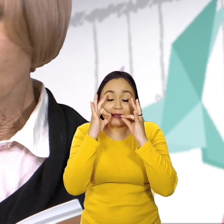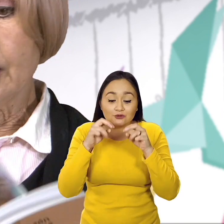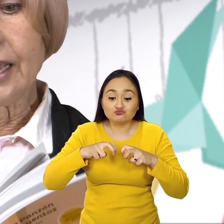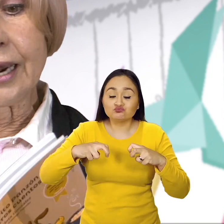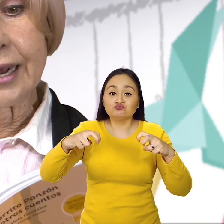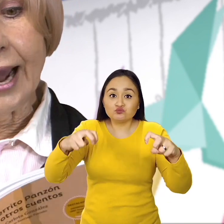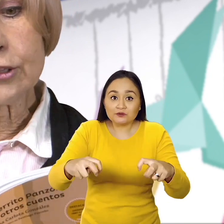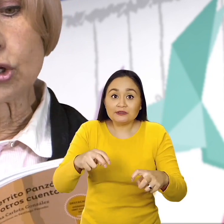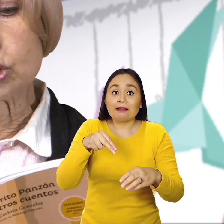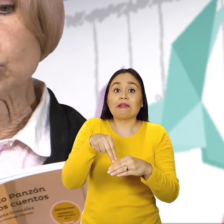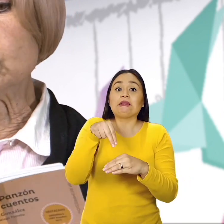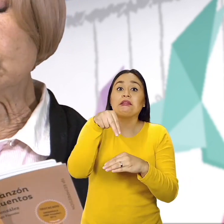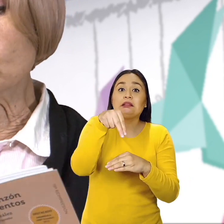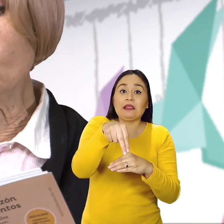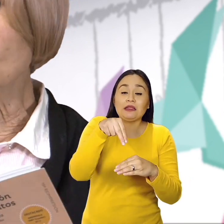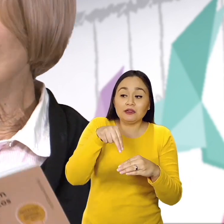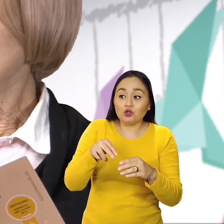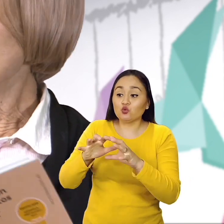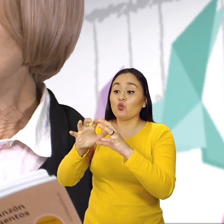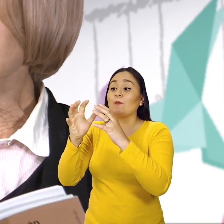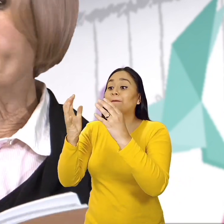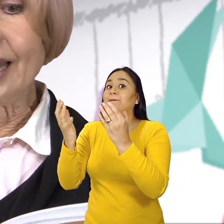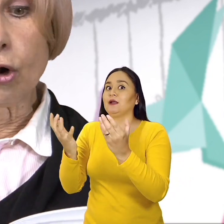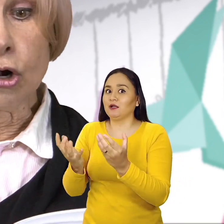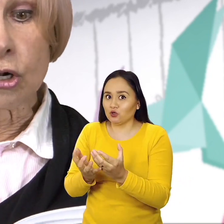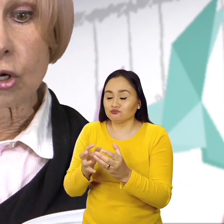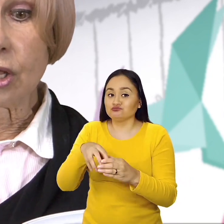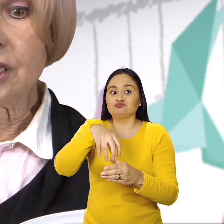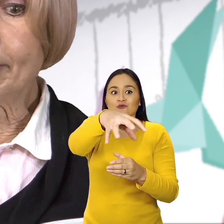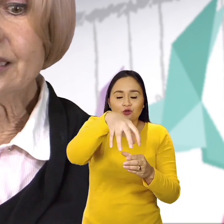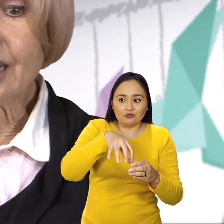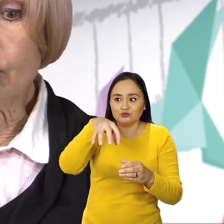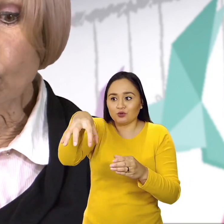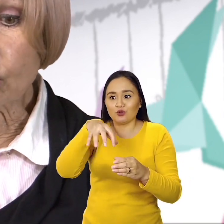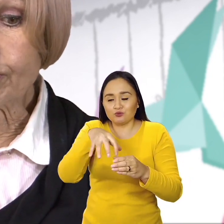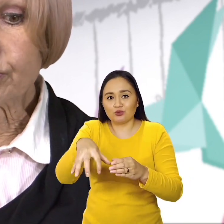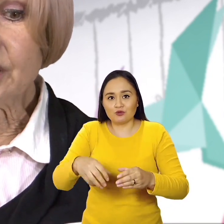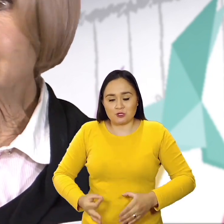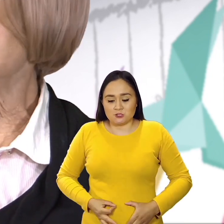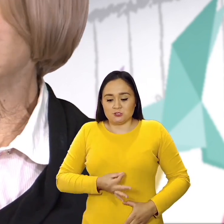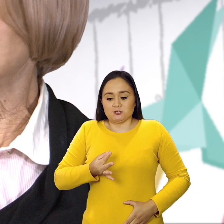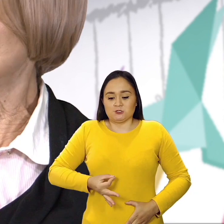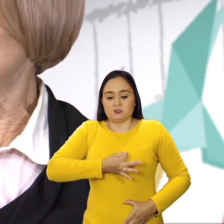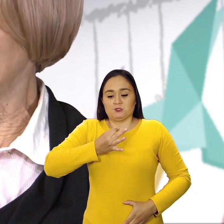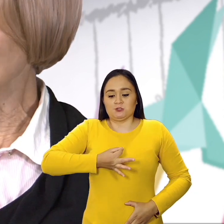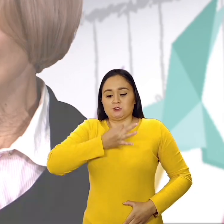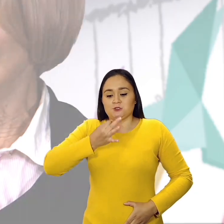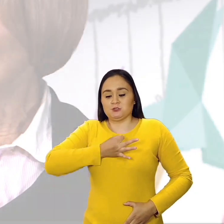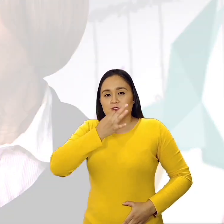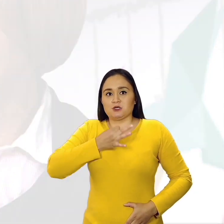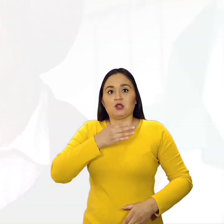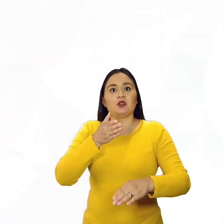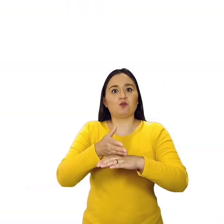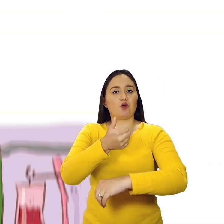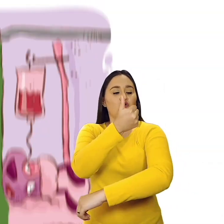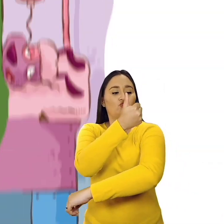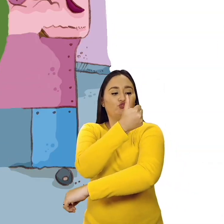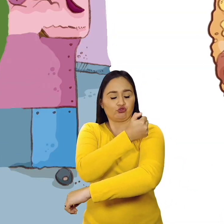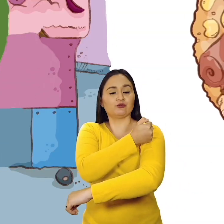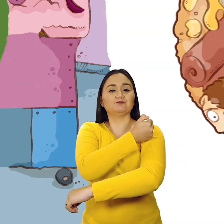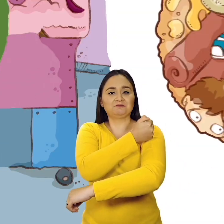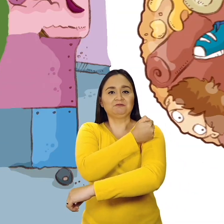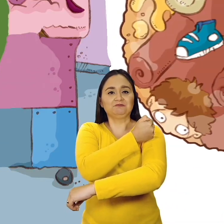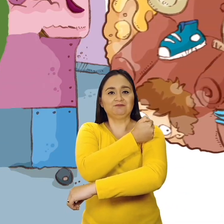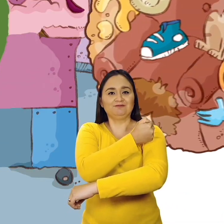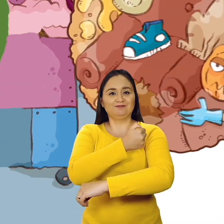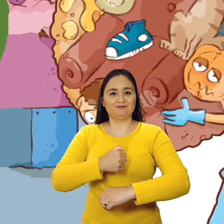ratón, el gato y su sillón, un melón y a Pantaleón. Y después de coserlo, le puso una